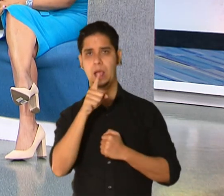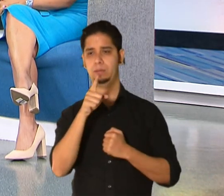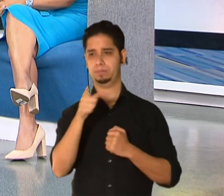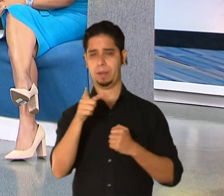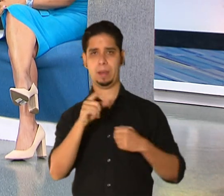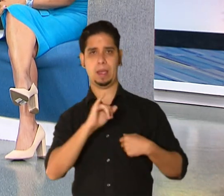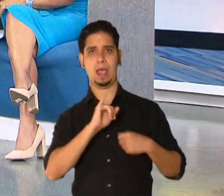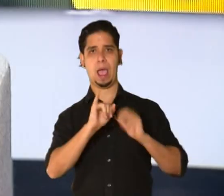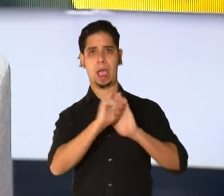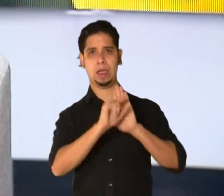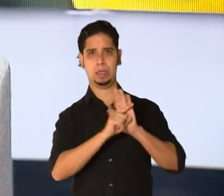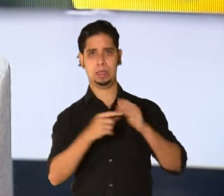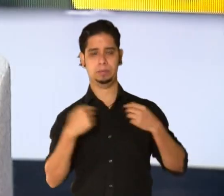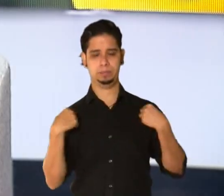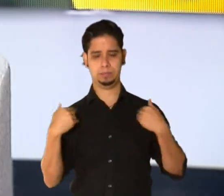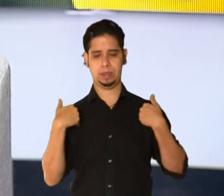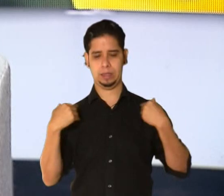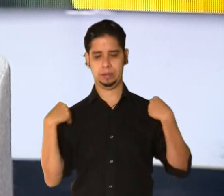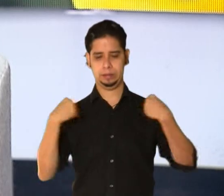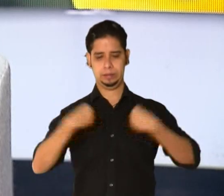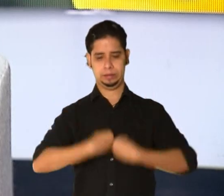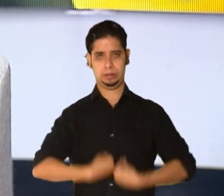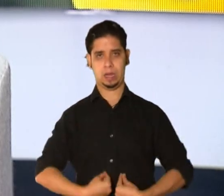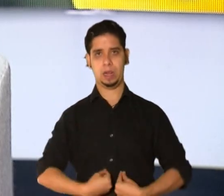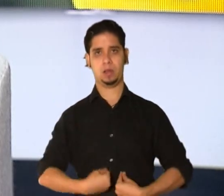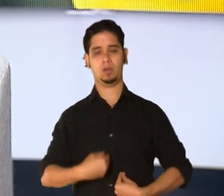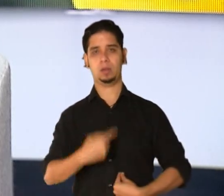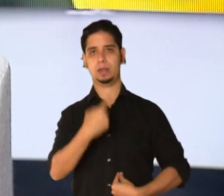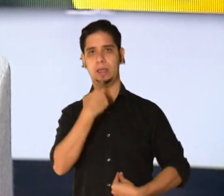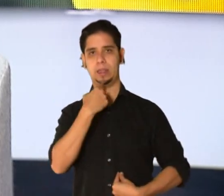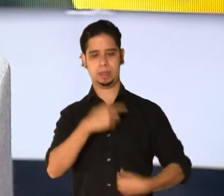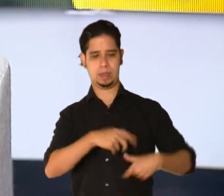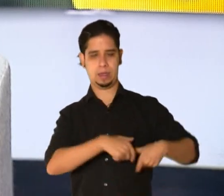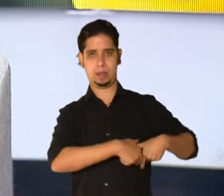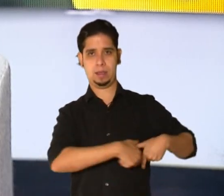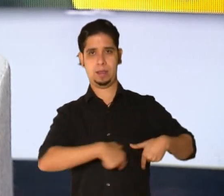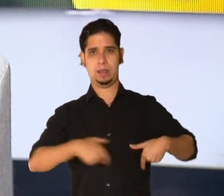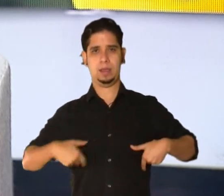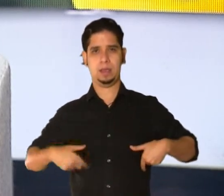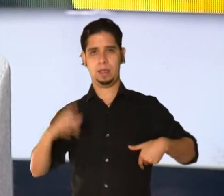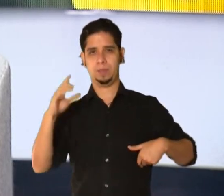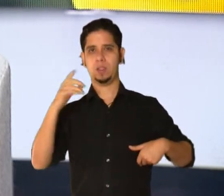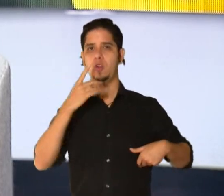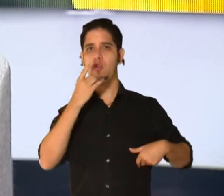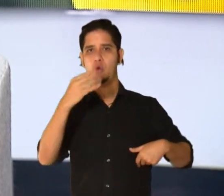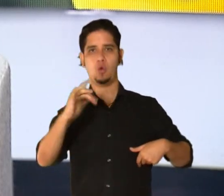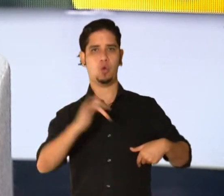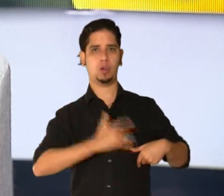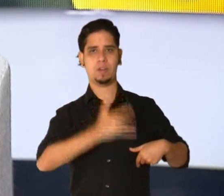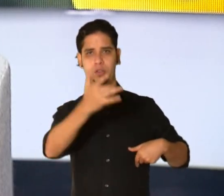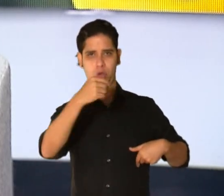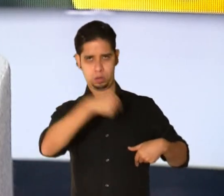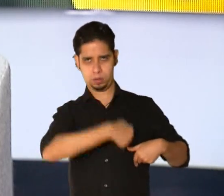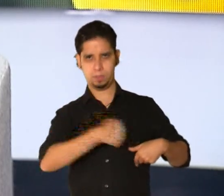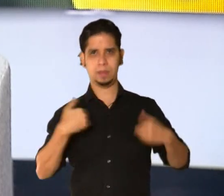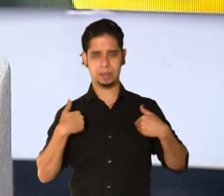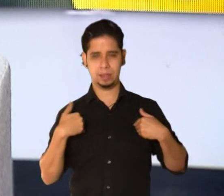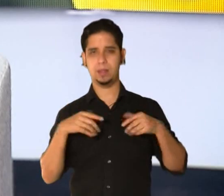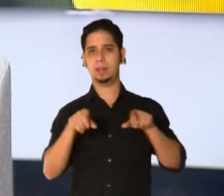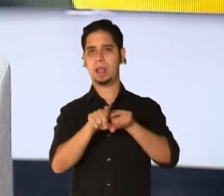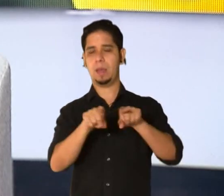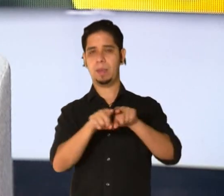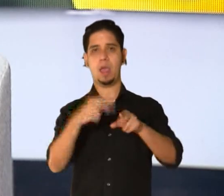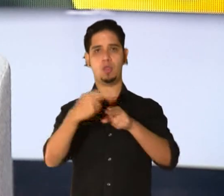identificados, tenían un chaleco con reflectores, tenían su nombre